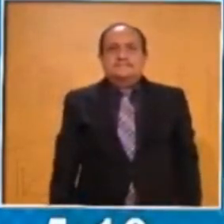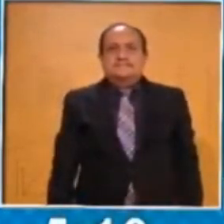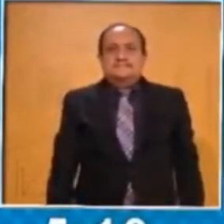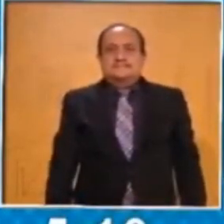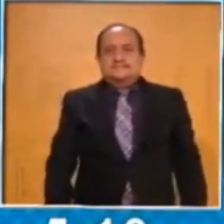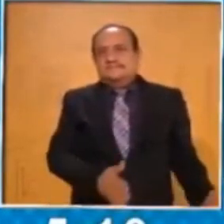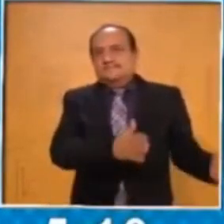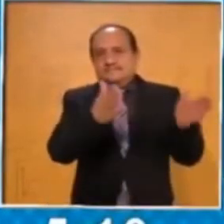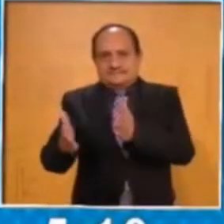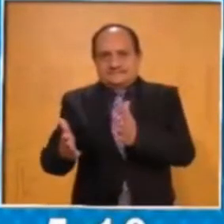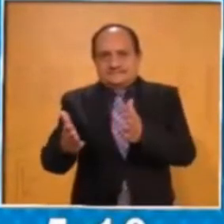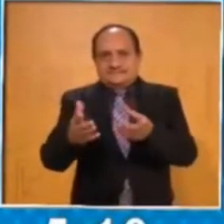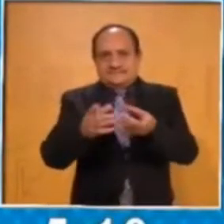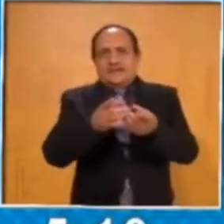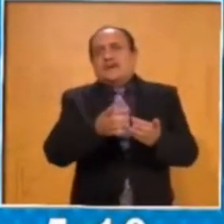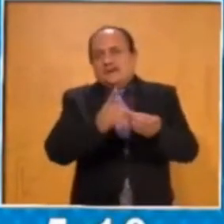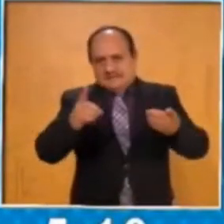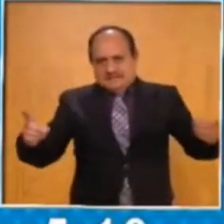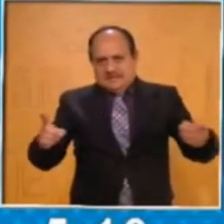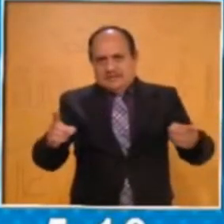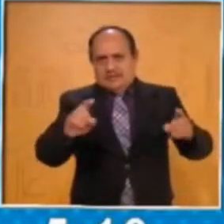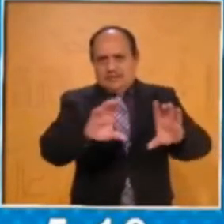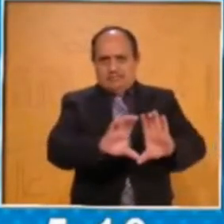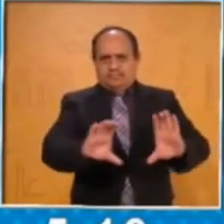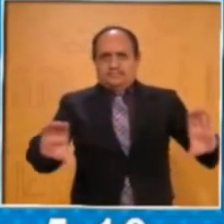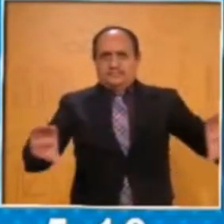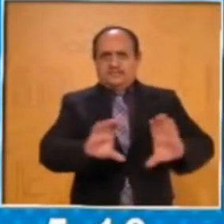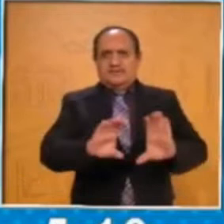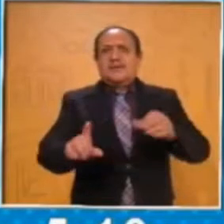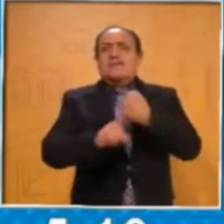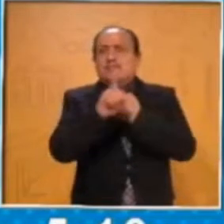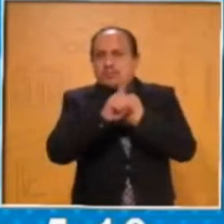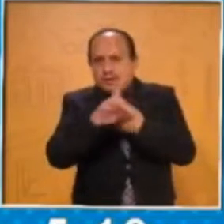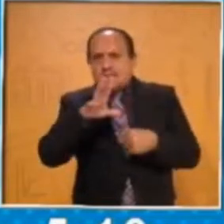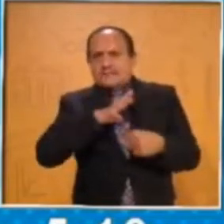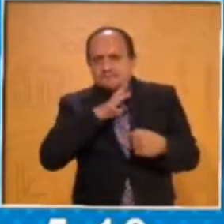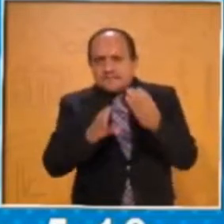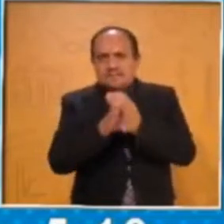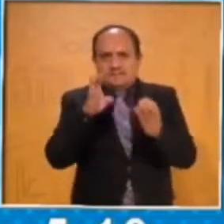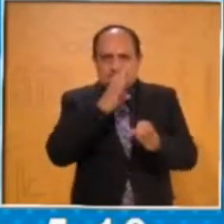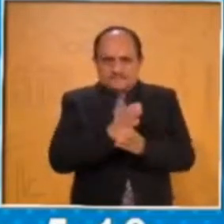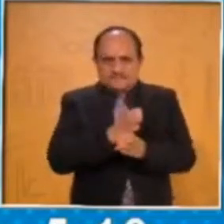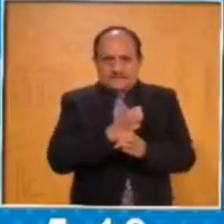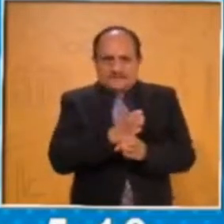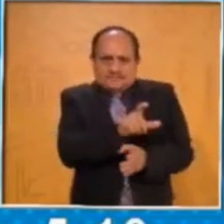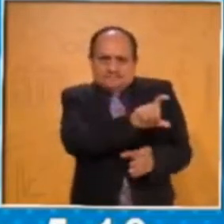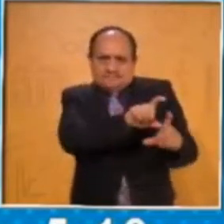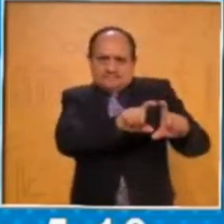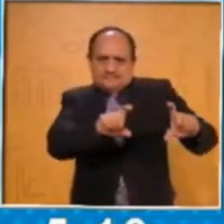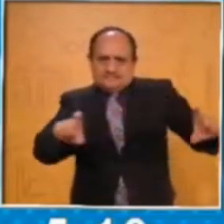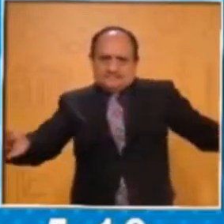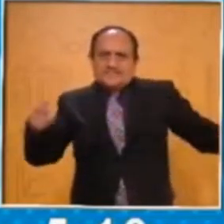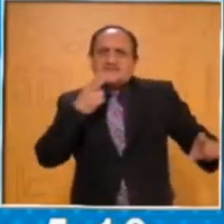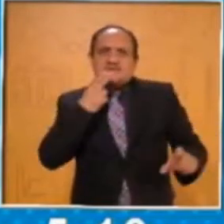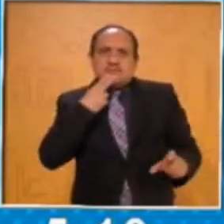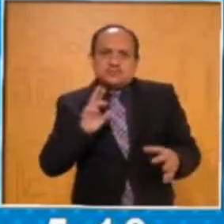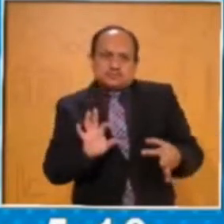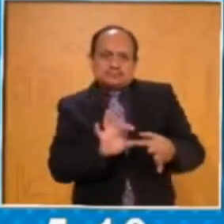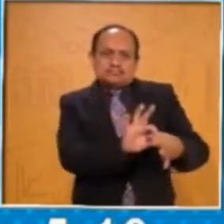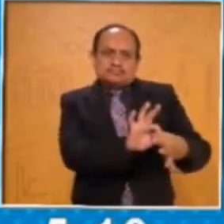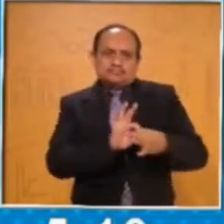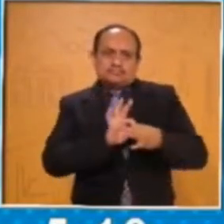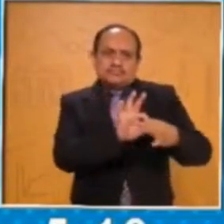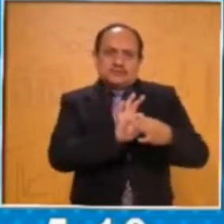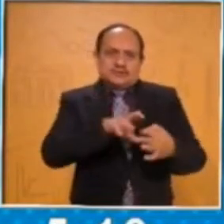Luego sigue el desarrollo. El desarrollo prosigue con una trama de relatos y se caracteriza por el uso de conectores